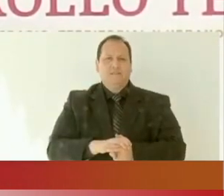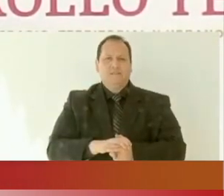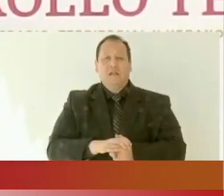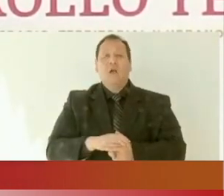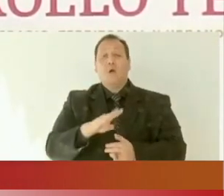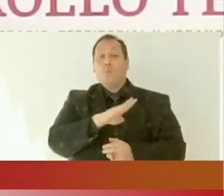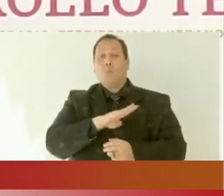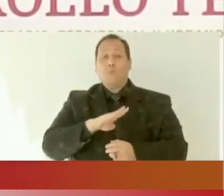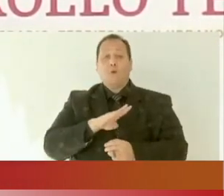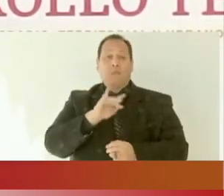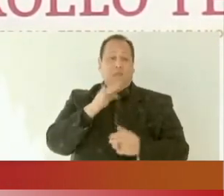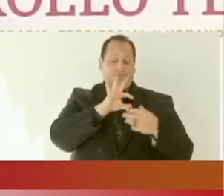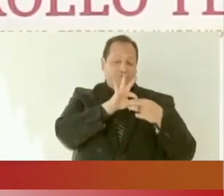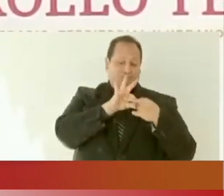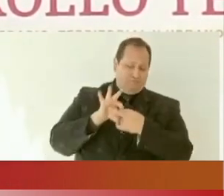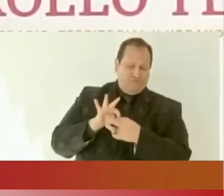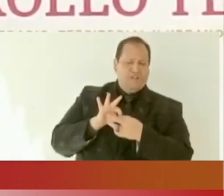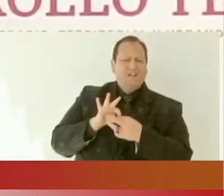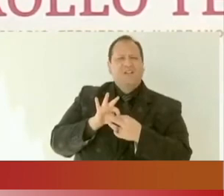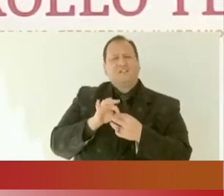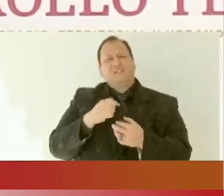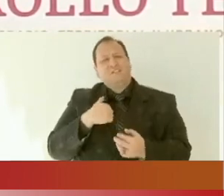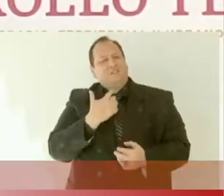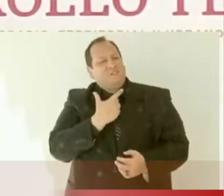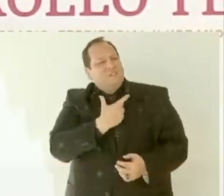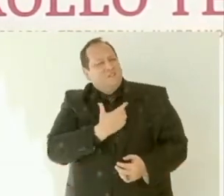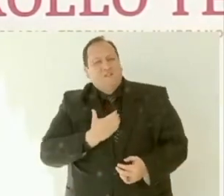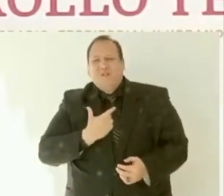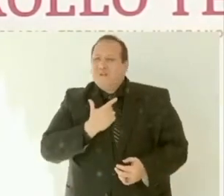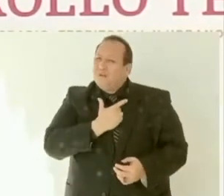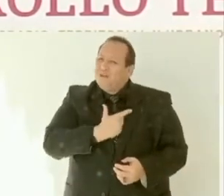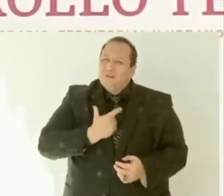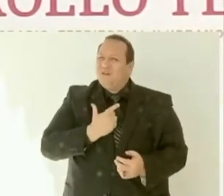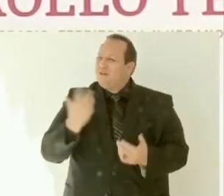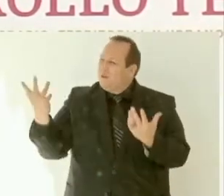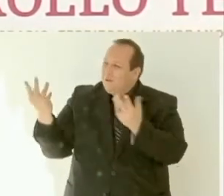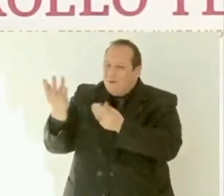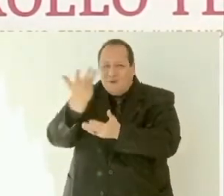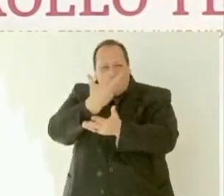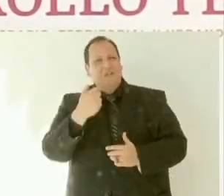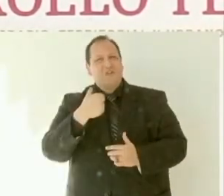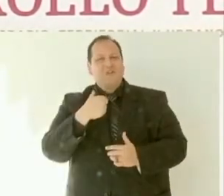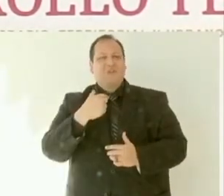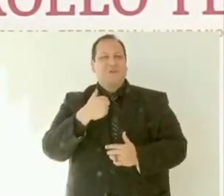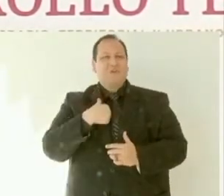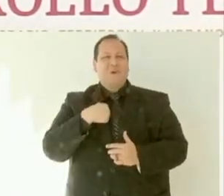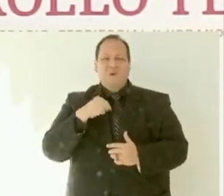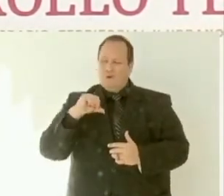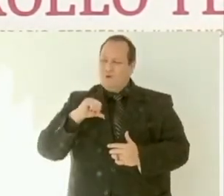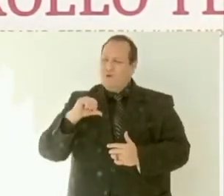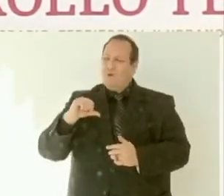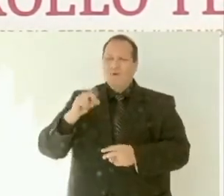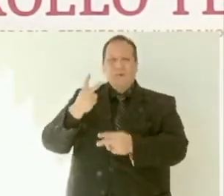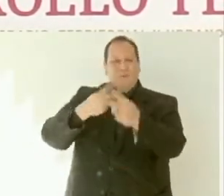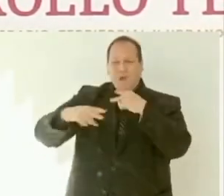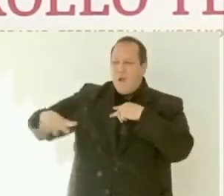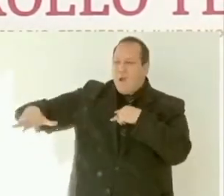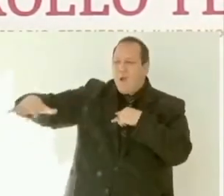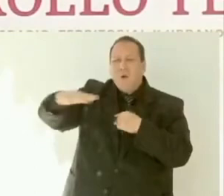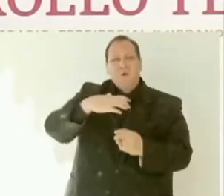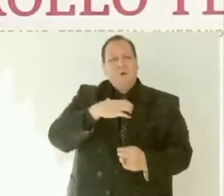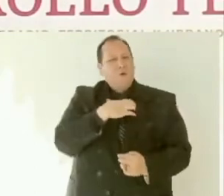del municipio de Tijuana, me da mucho gusto estar aquí con ustedes. En esta